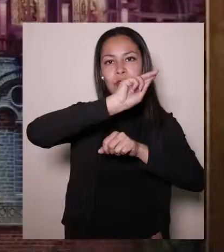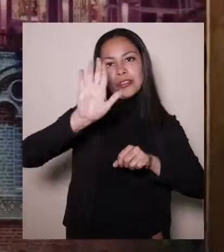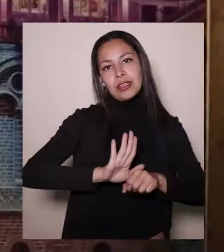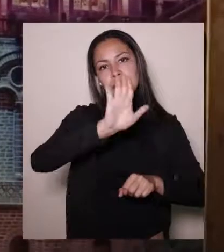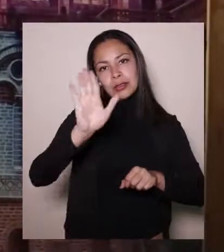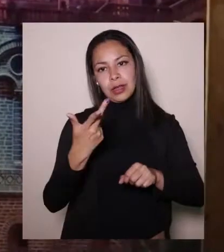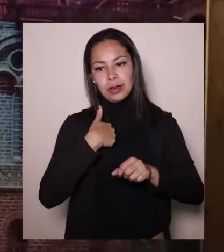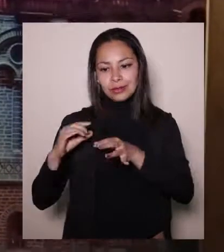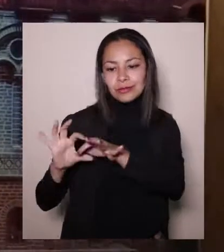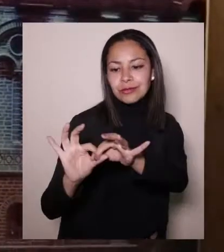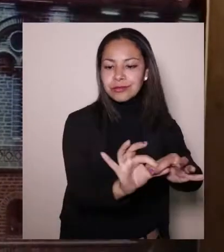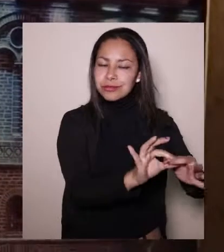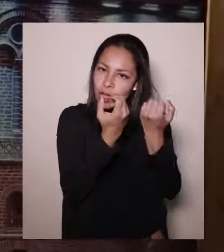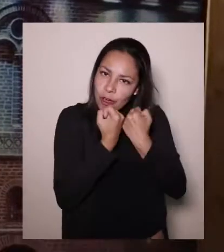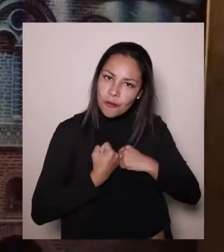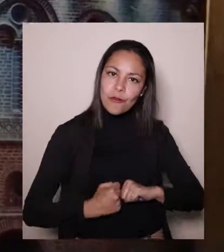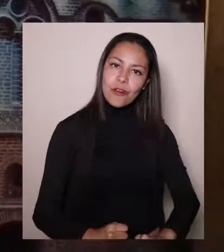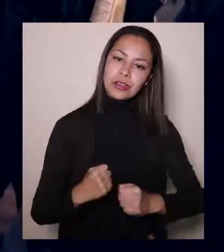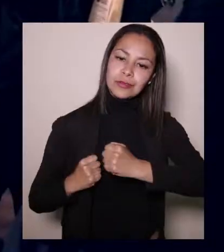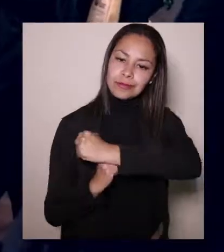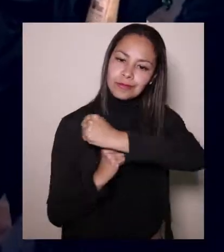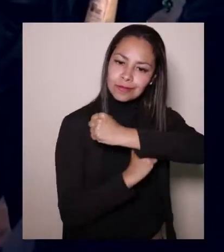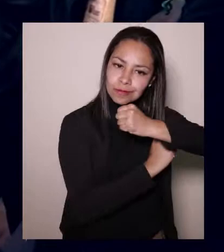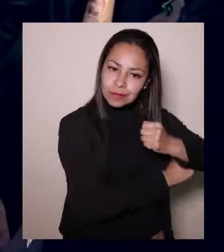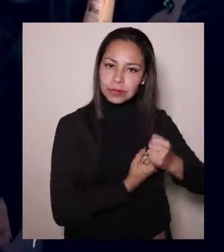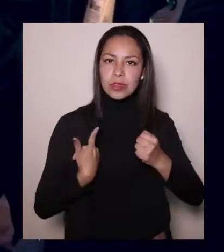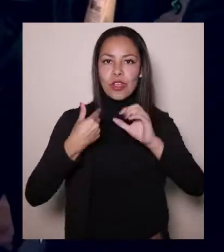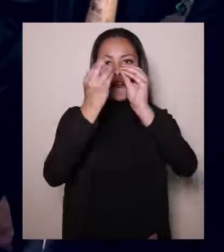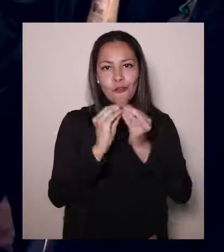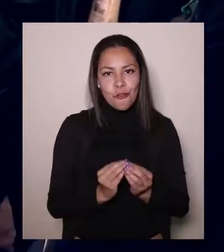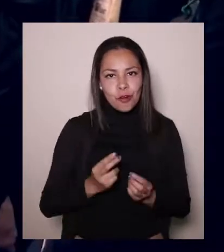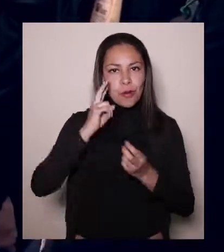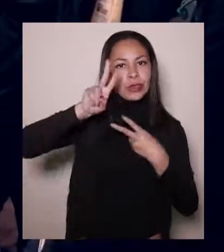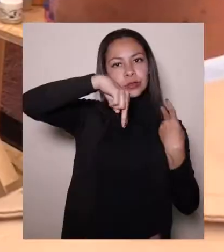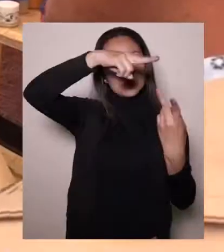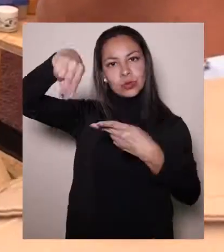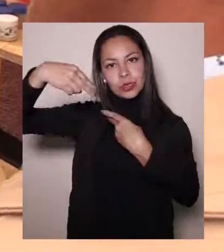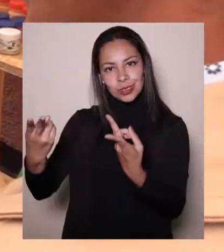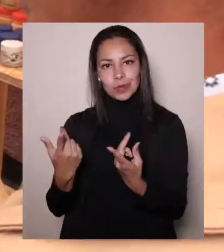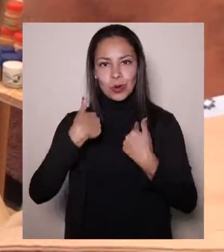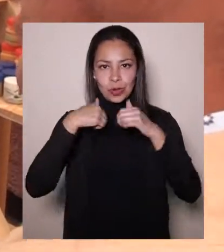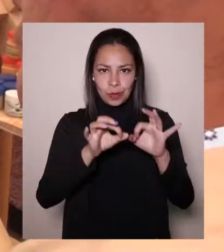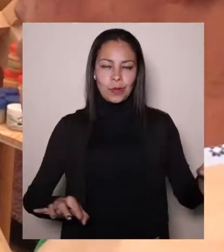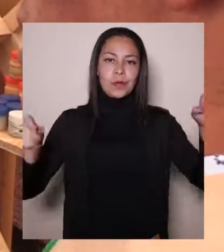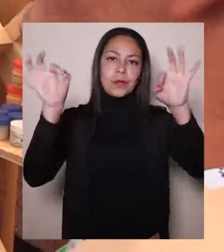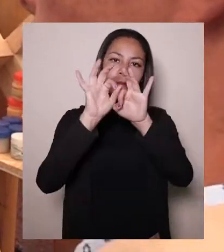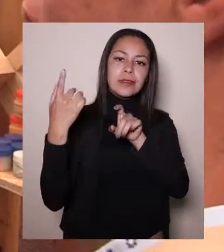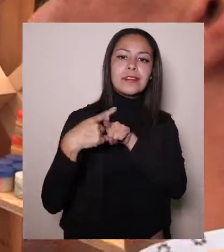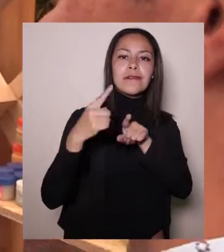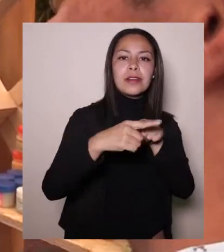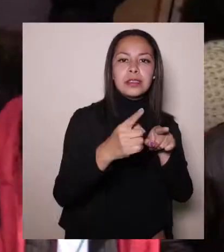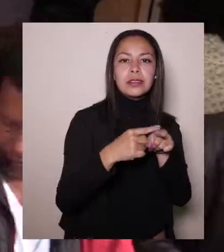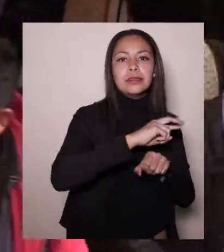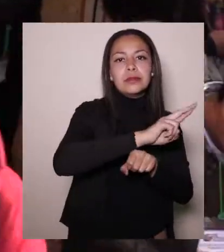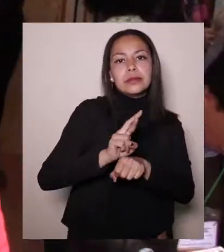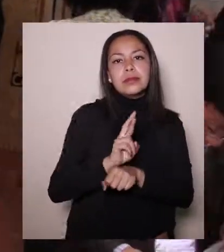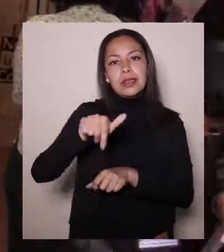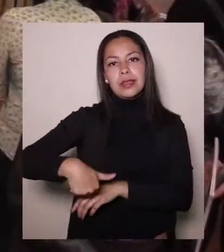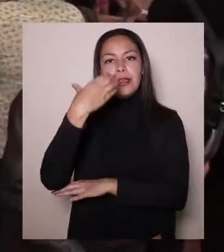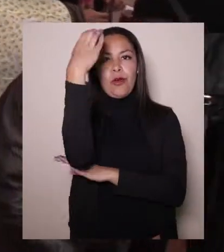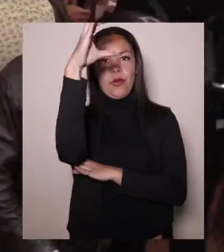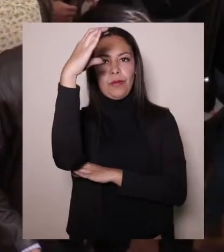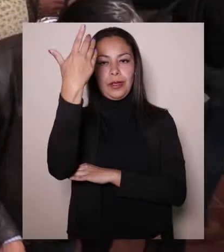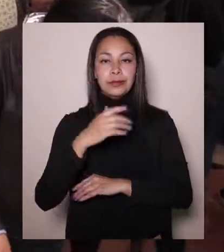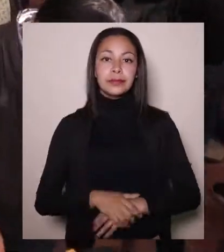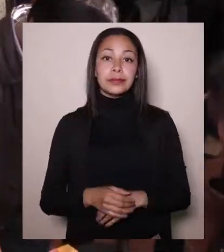en el territorio nacional en aras de aunar esfuerzos para el fortalecimiento de este modelo de turismo que ha tomado relevancia en las